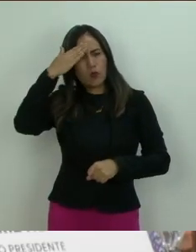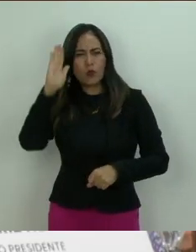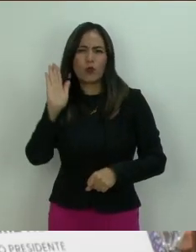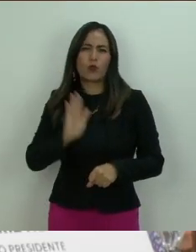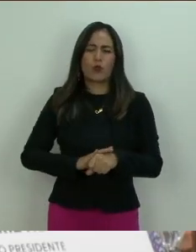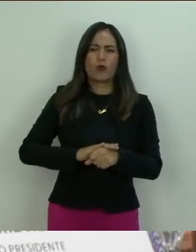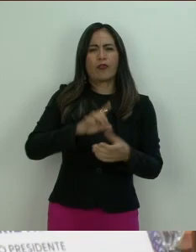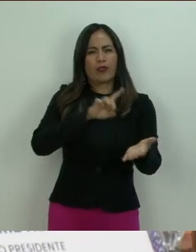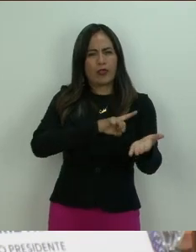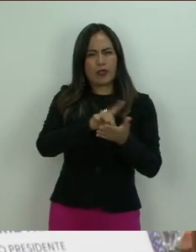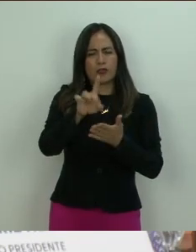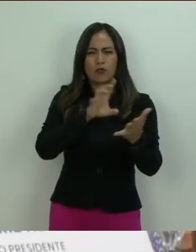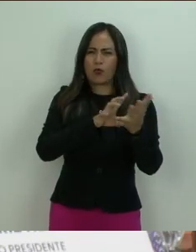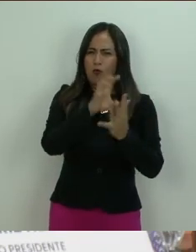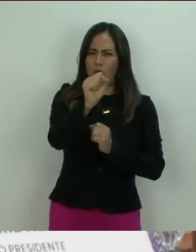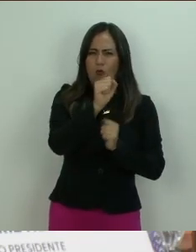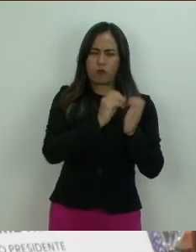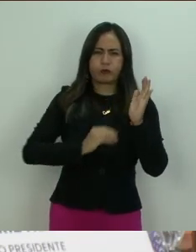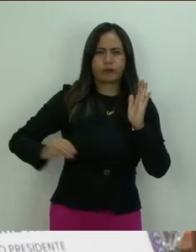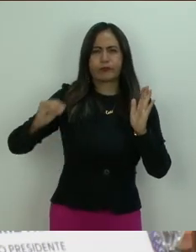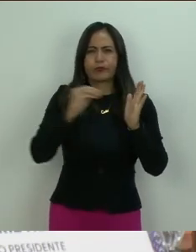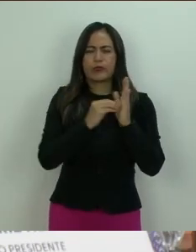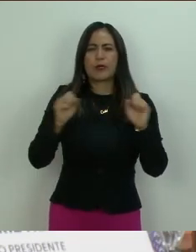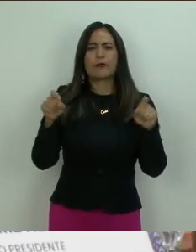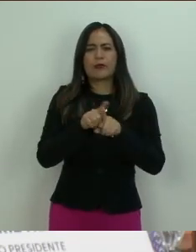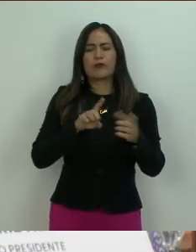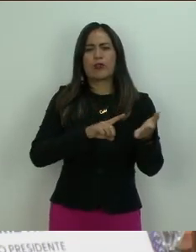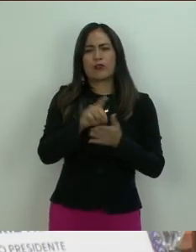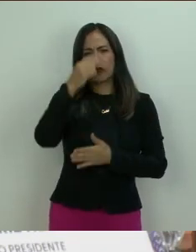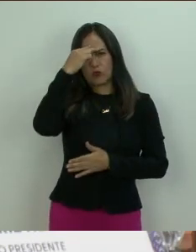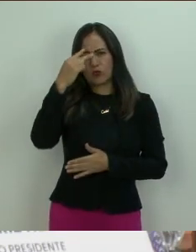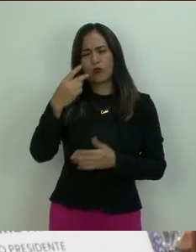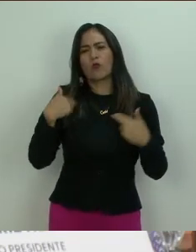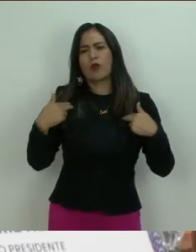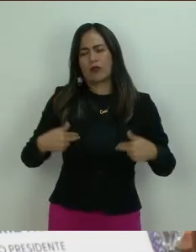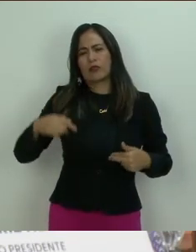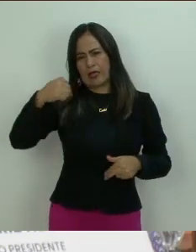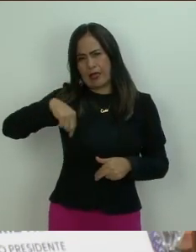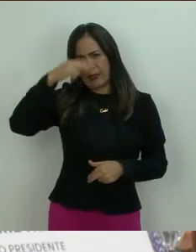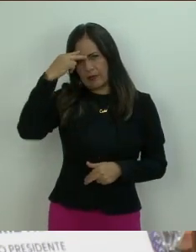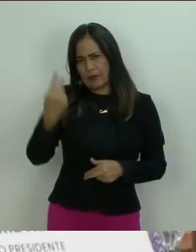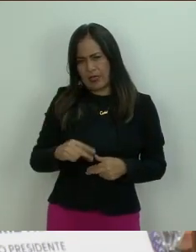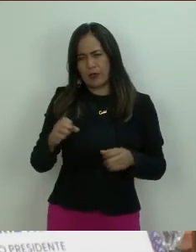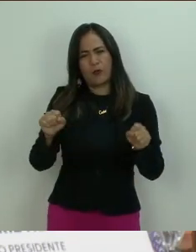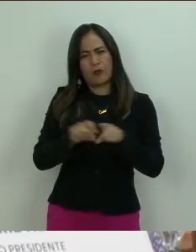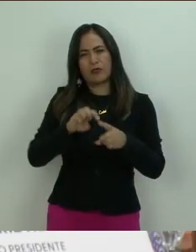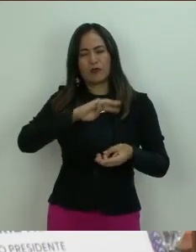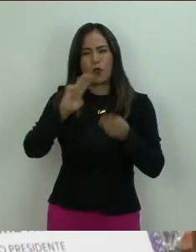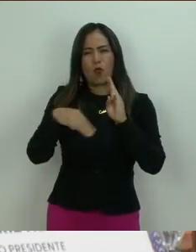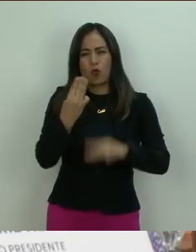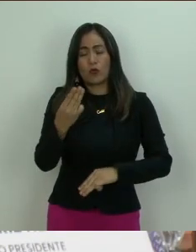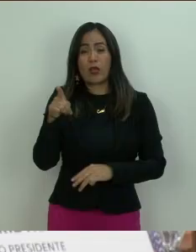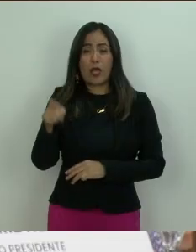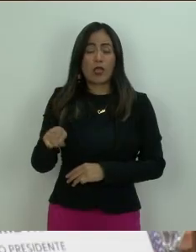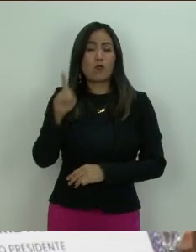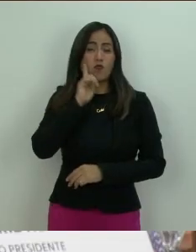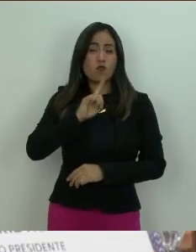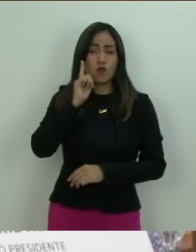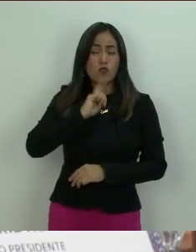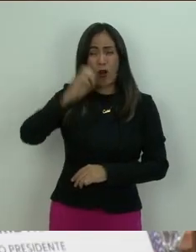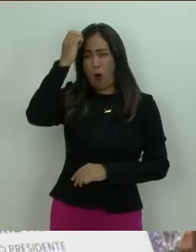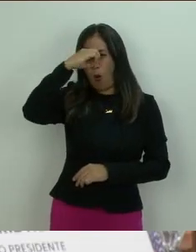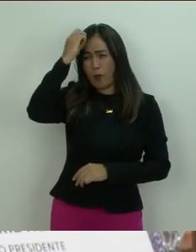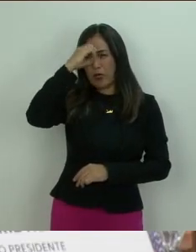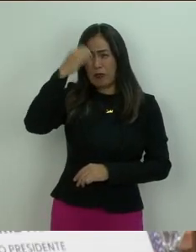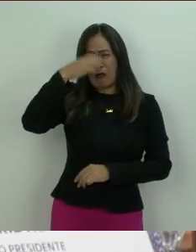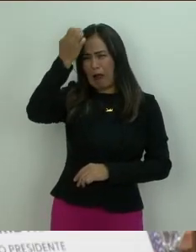del derecho constitucional y de los derechos humanos en México y a nivel global, lo que la convierte en una de las voces más autorizadas